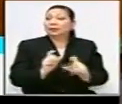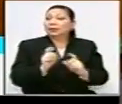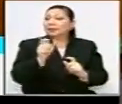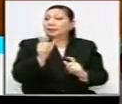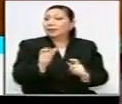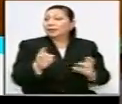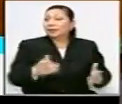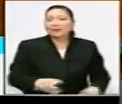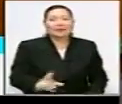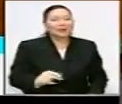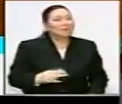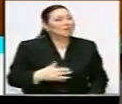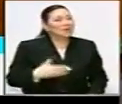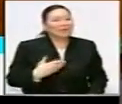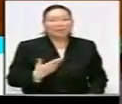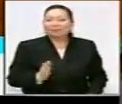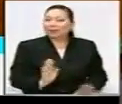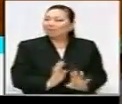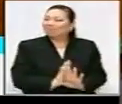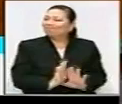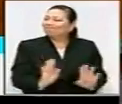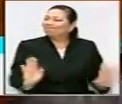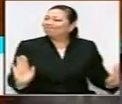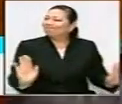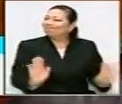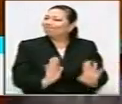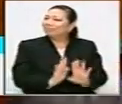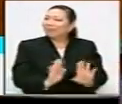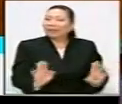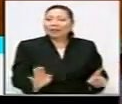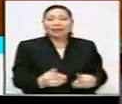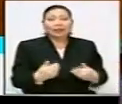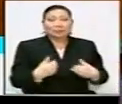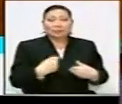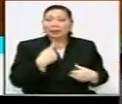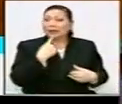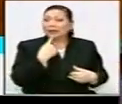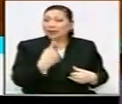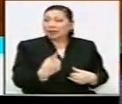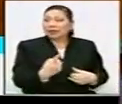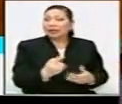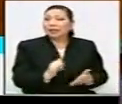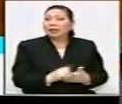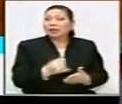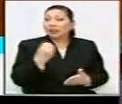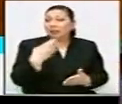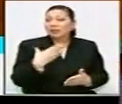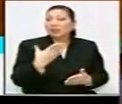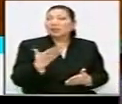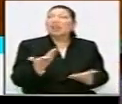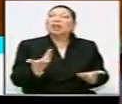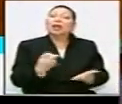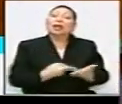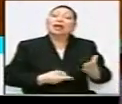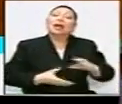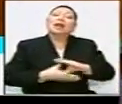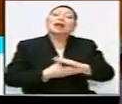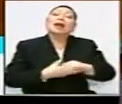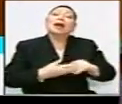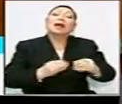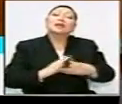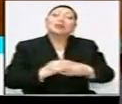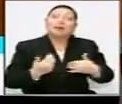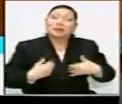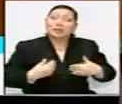parlamentaria, no podemos sino también tener que referirnos a lo que nos dice la historia, sobre todo en momentos como